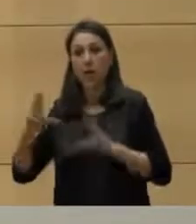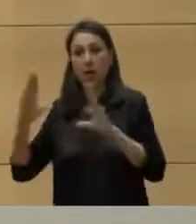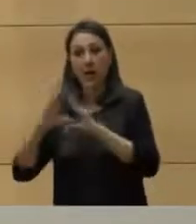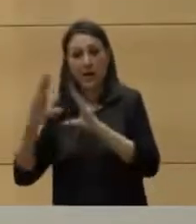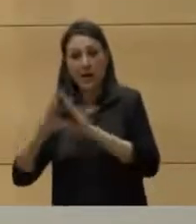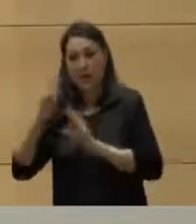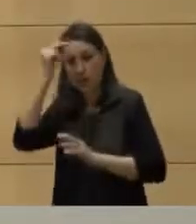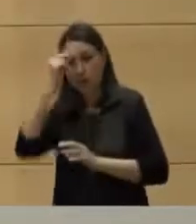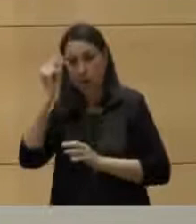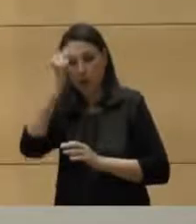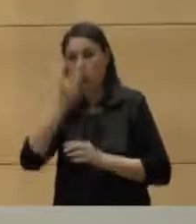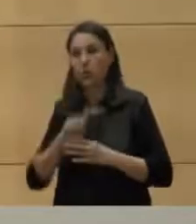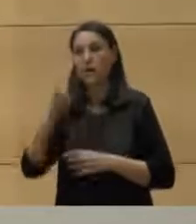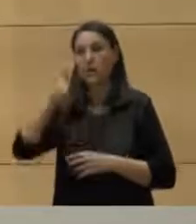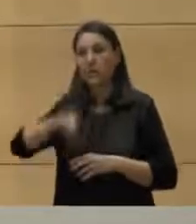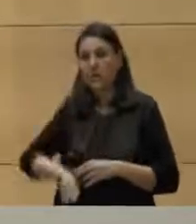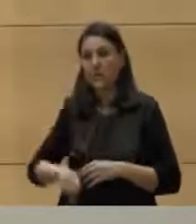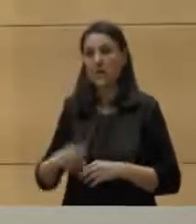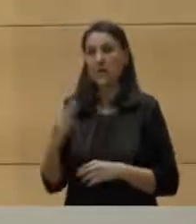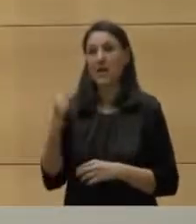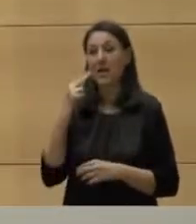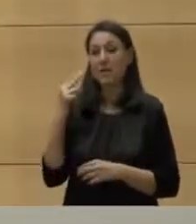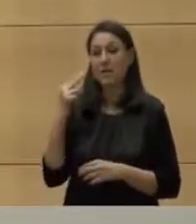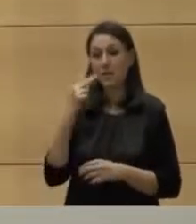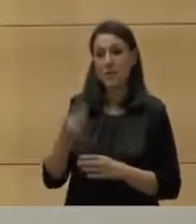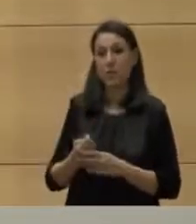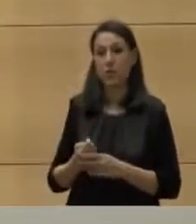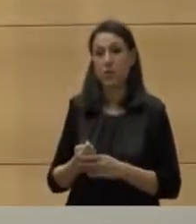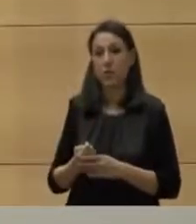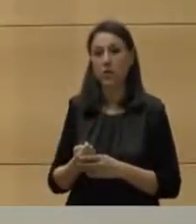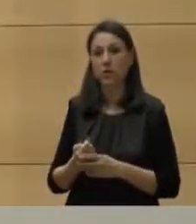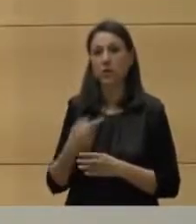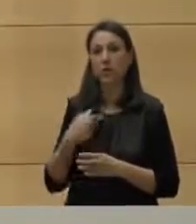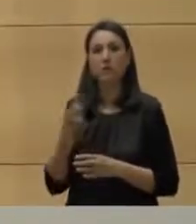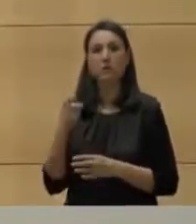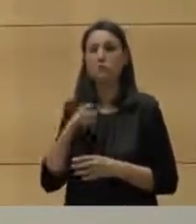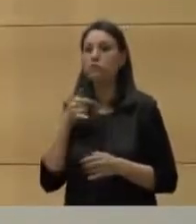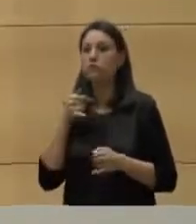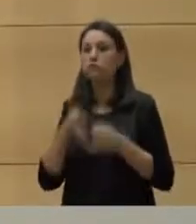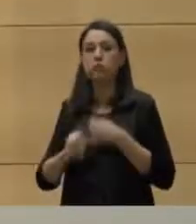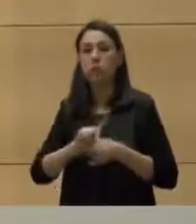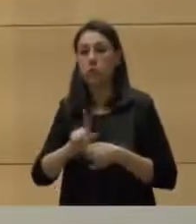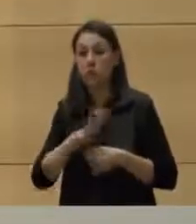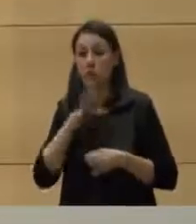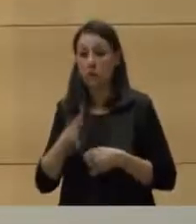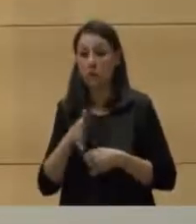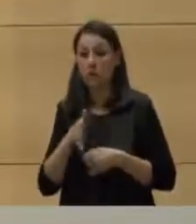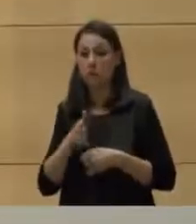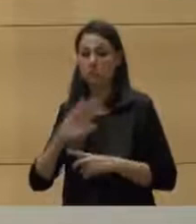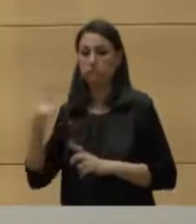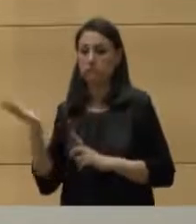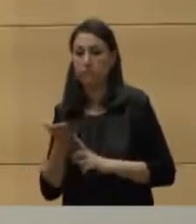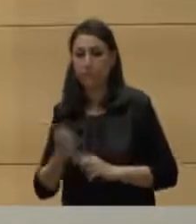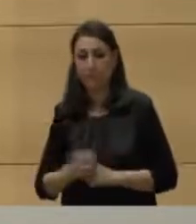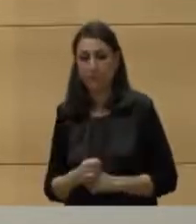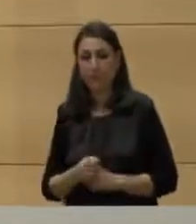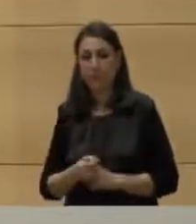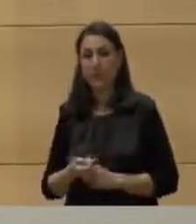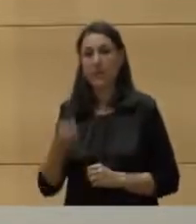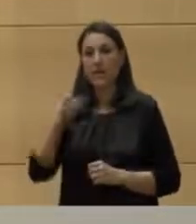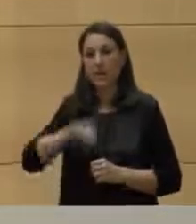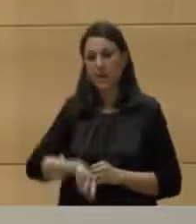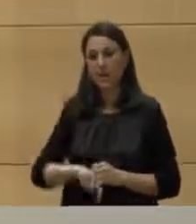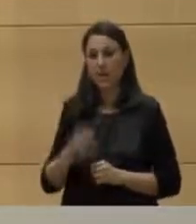el medro, la corrupción institucionalizada y el no te metas porque te van a perjudicar. Y el casticismo,